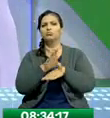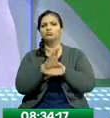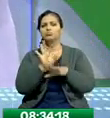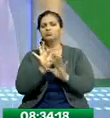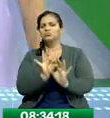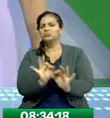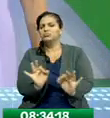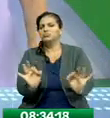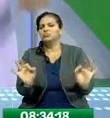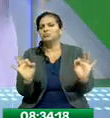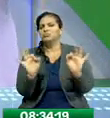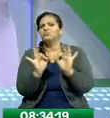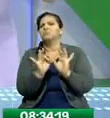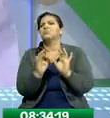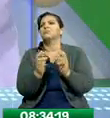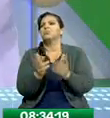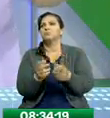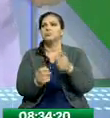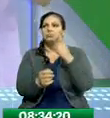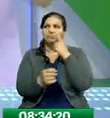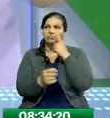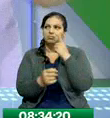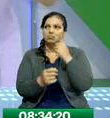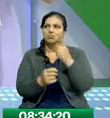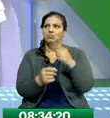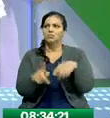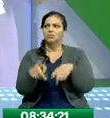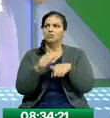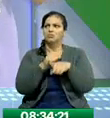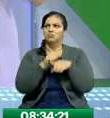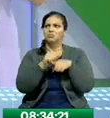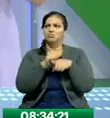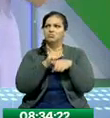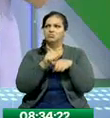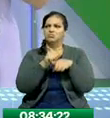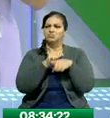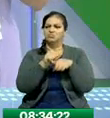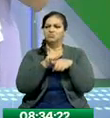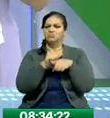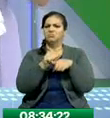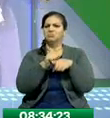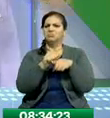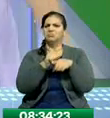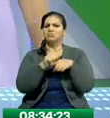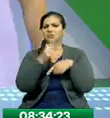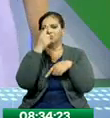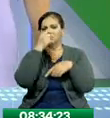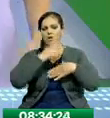como lo que estamos viendo que ya está practicando para que para cuidar nuestro corazoncito